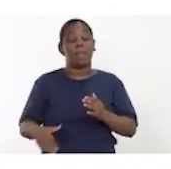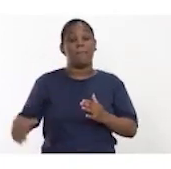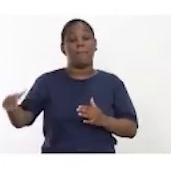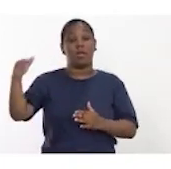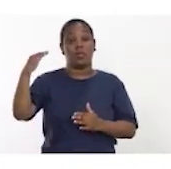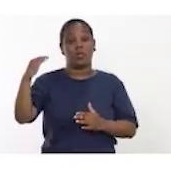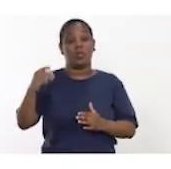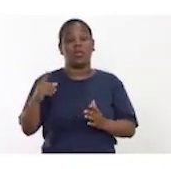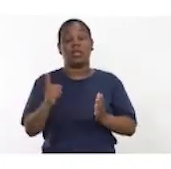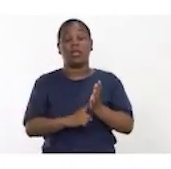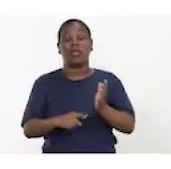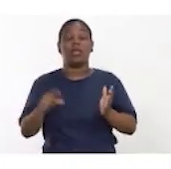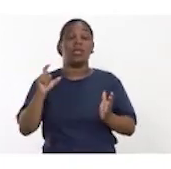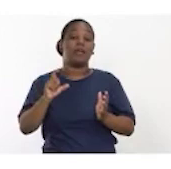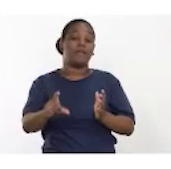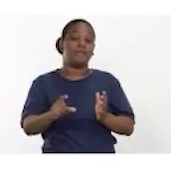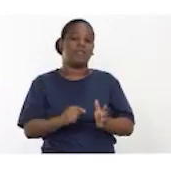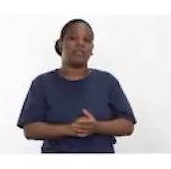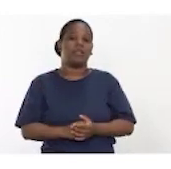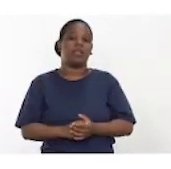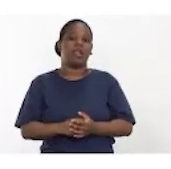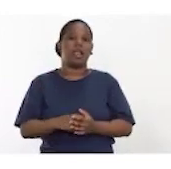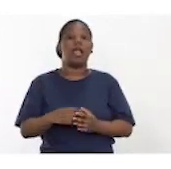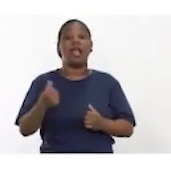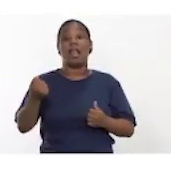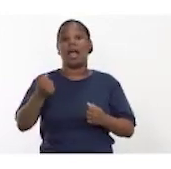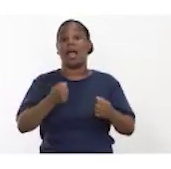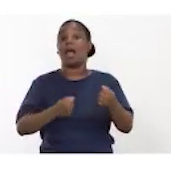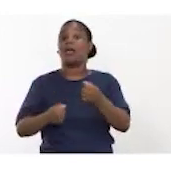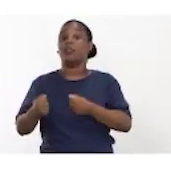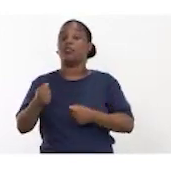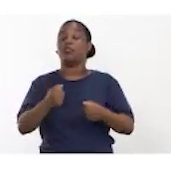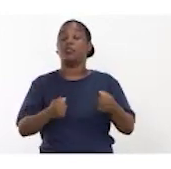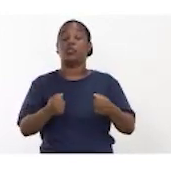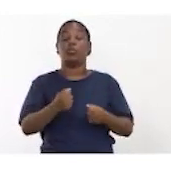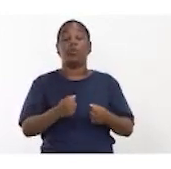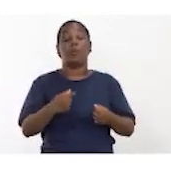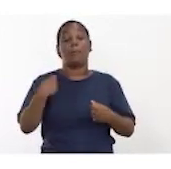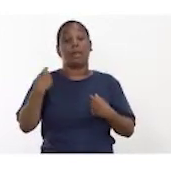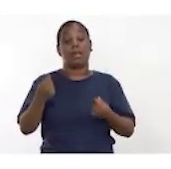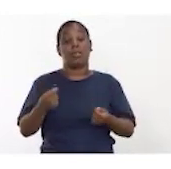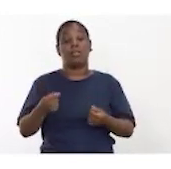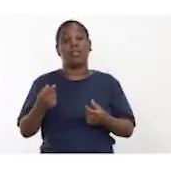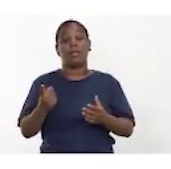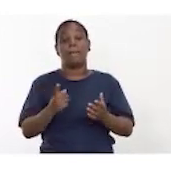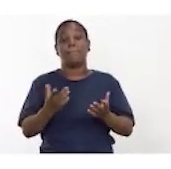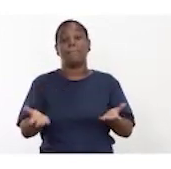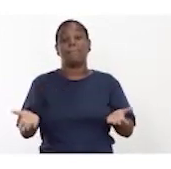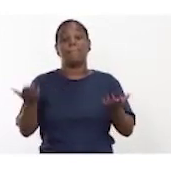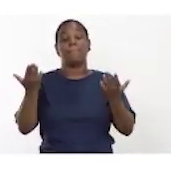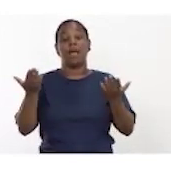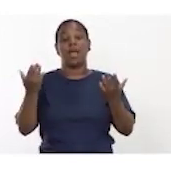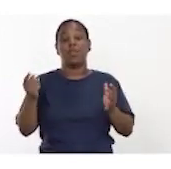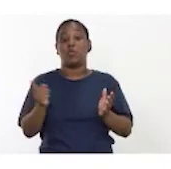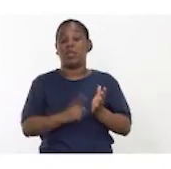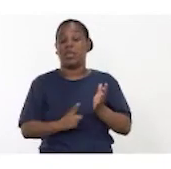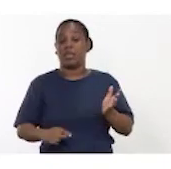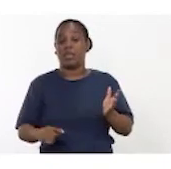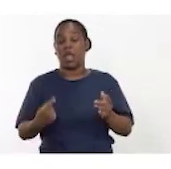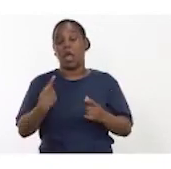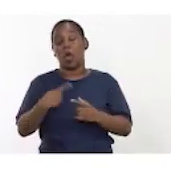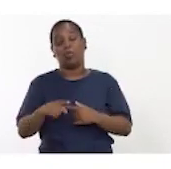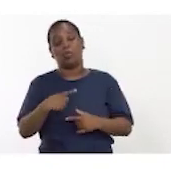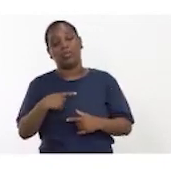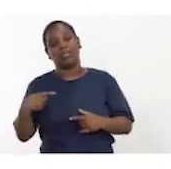energía final, el átomo pasa de un estado de mayor energía a otro de menor